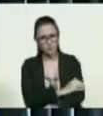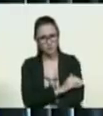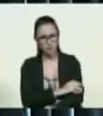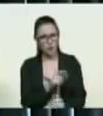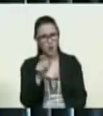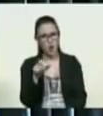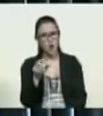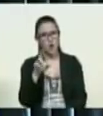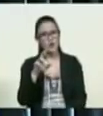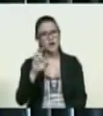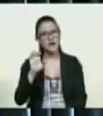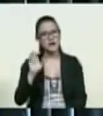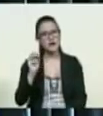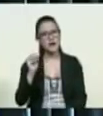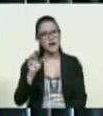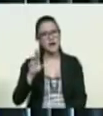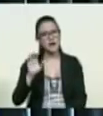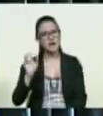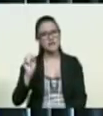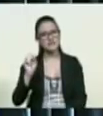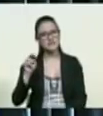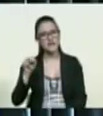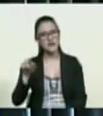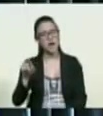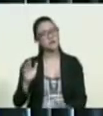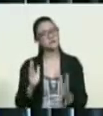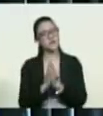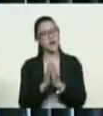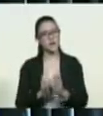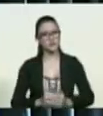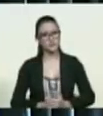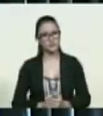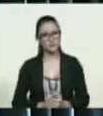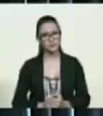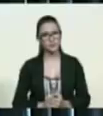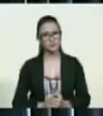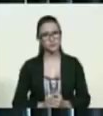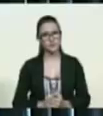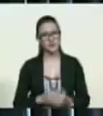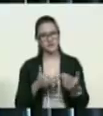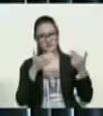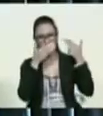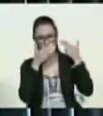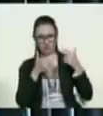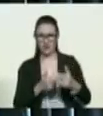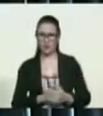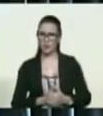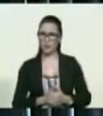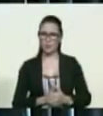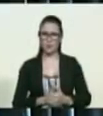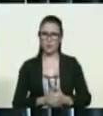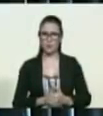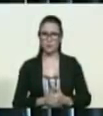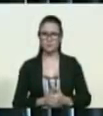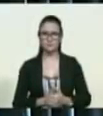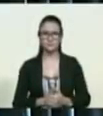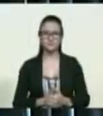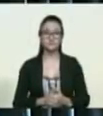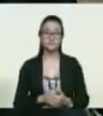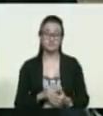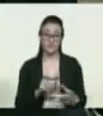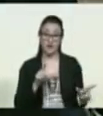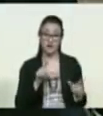Y toda la retórica de siempre, usted sabe, ¿no? Lo de siempre, ¿no? Secuestrado, ¿no? Fue